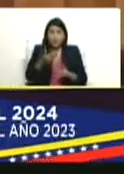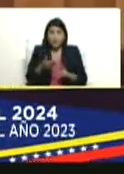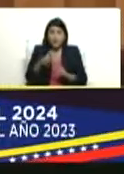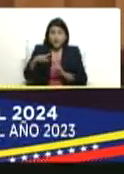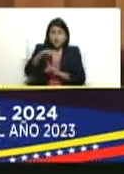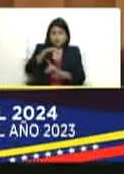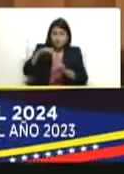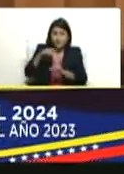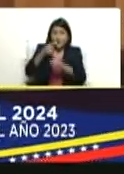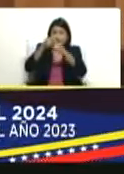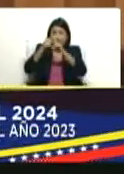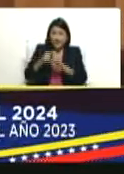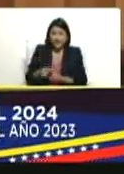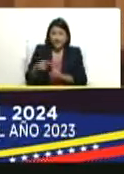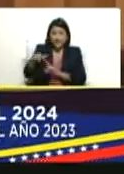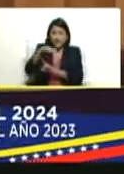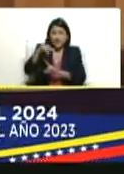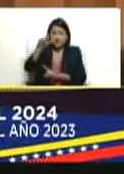y mercantil.